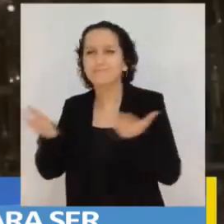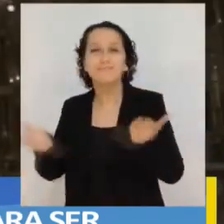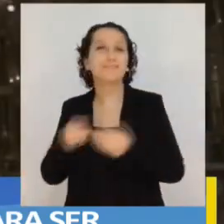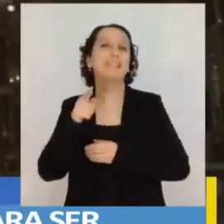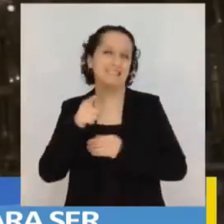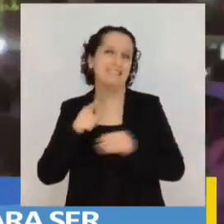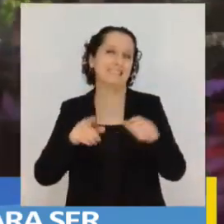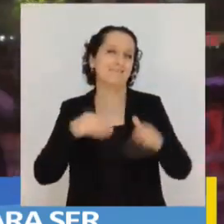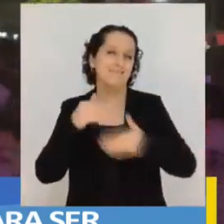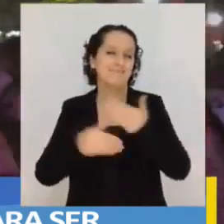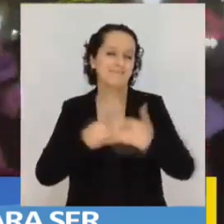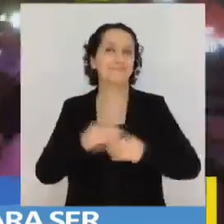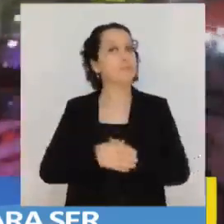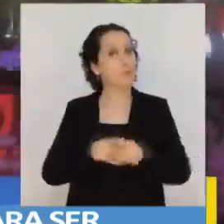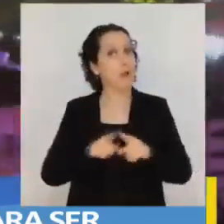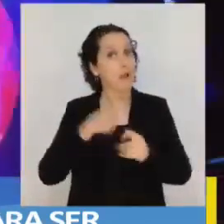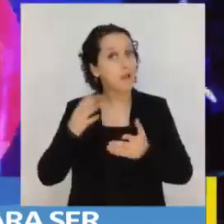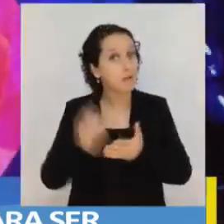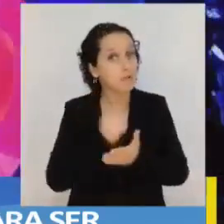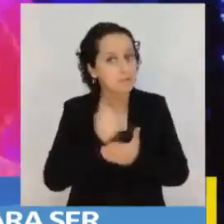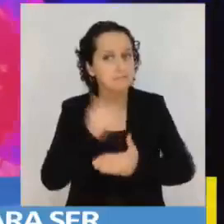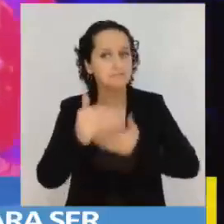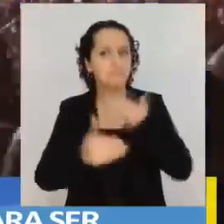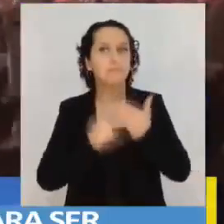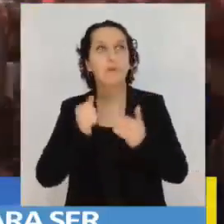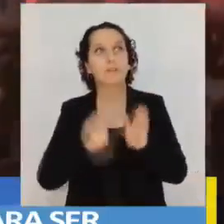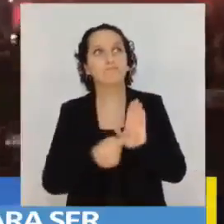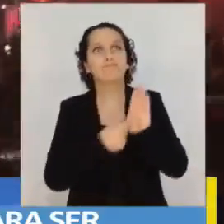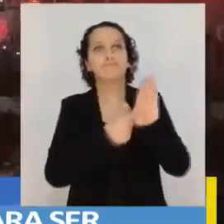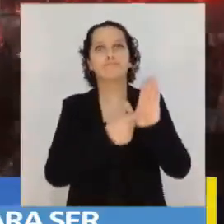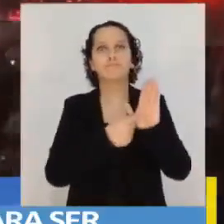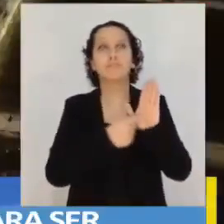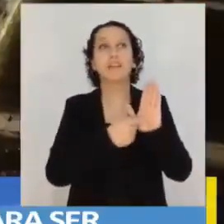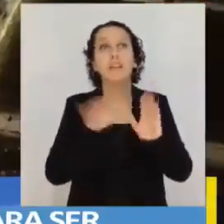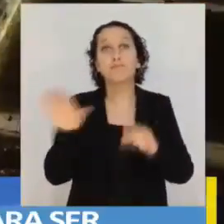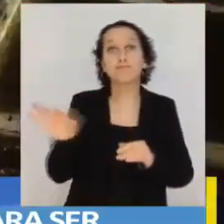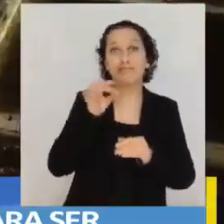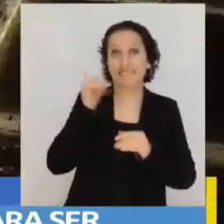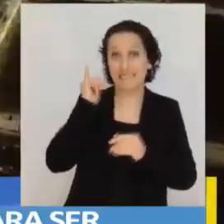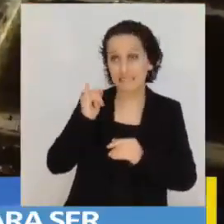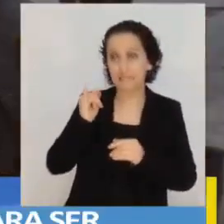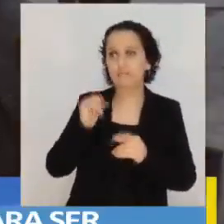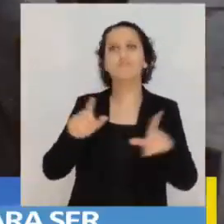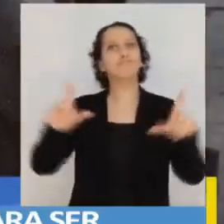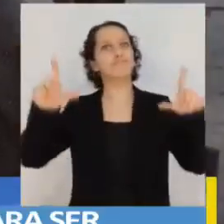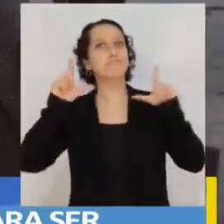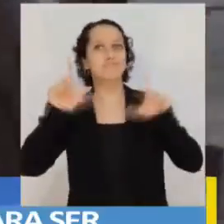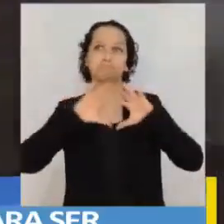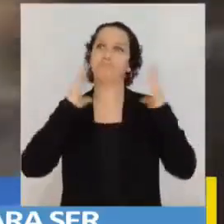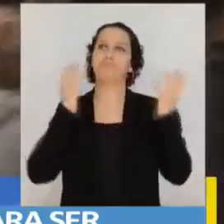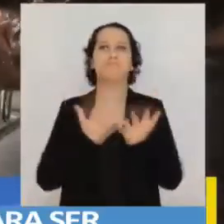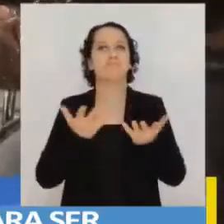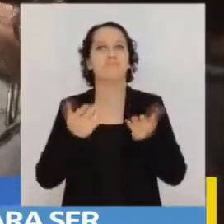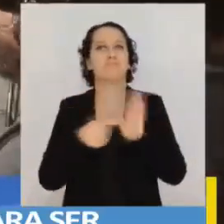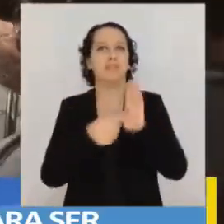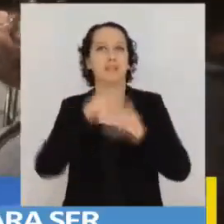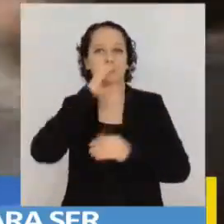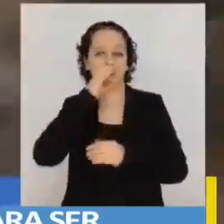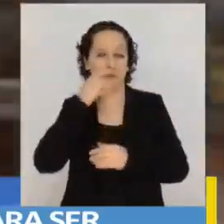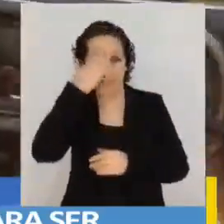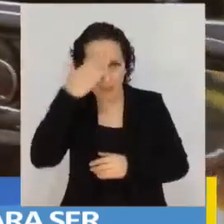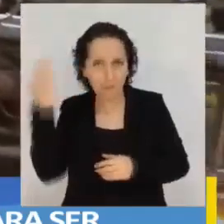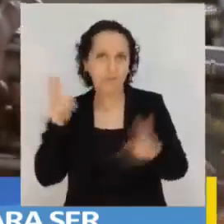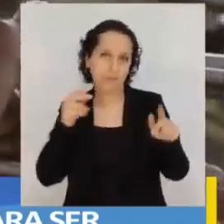un paso importantísimo para consolidarse como un referente internacional en la música. En este contexto